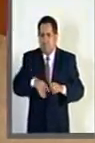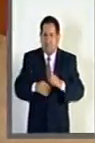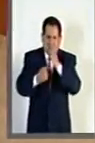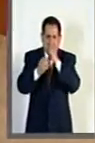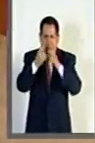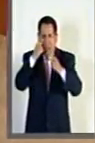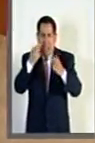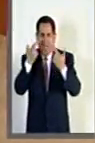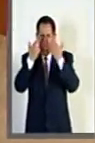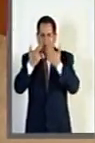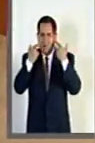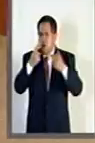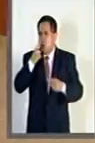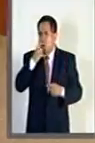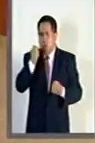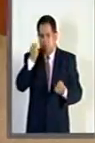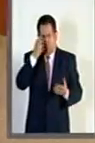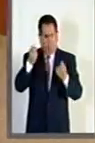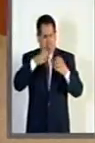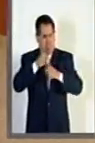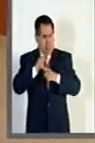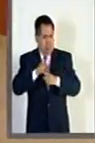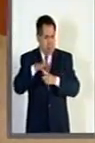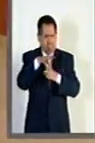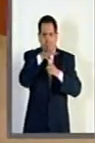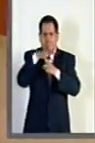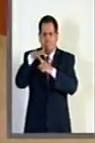todos los manifestantes? ¿Eso es un Estado